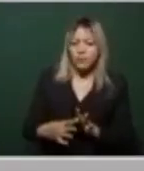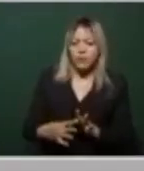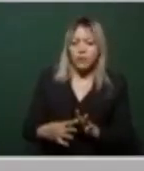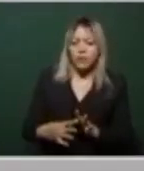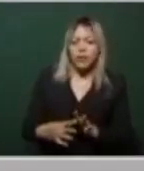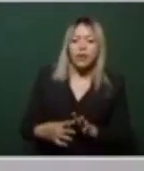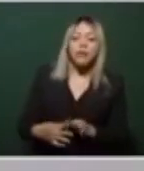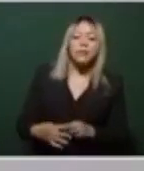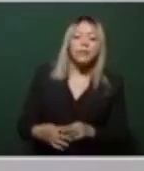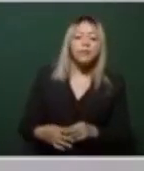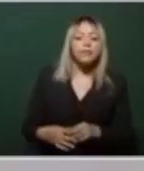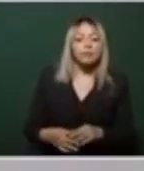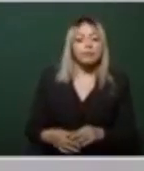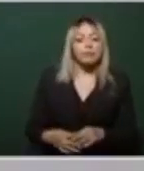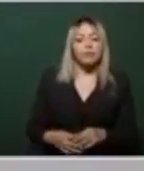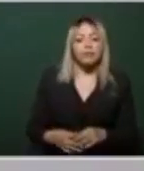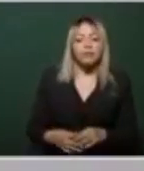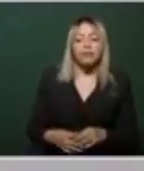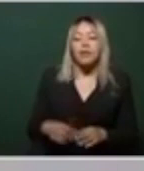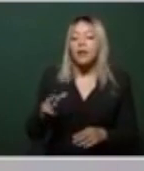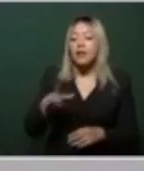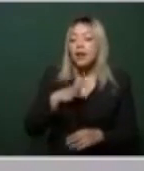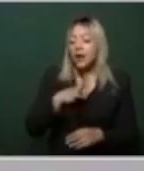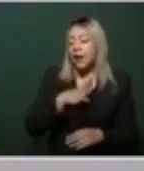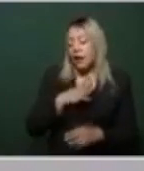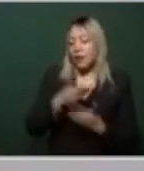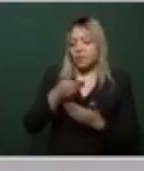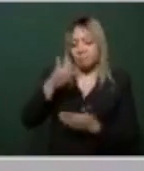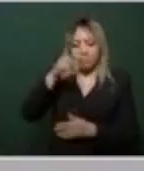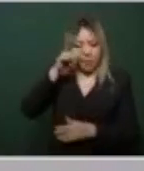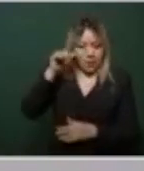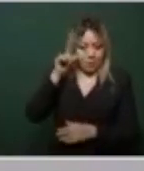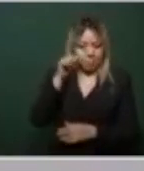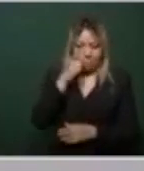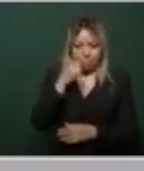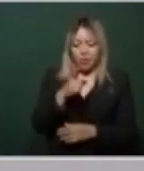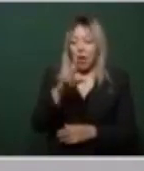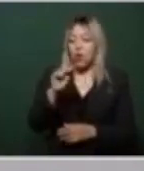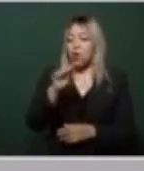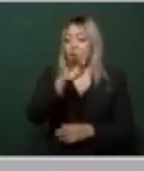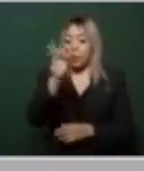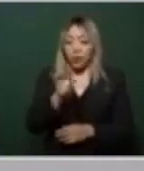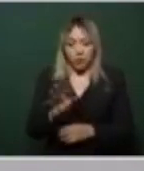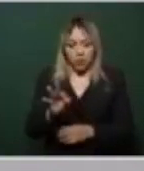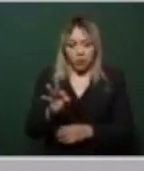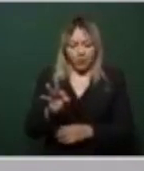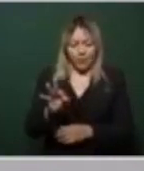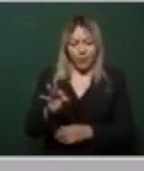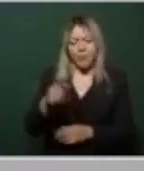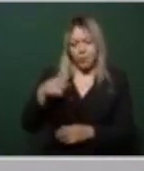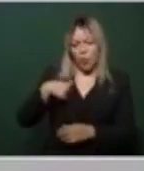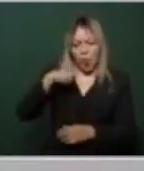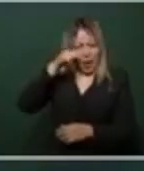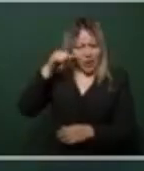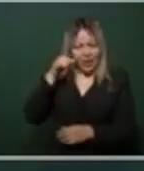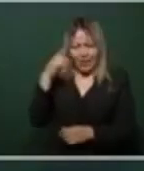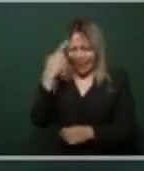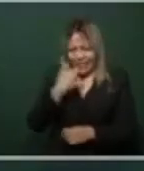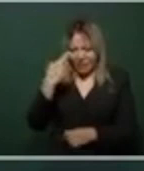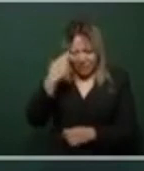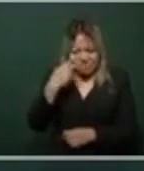Yo ayer les dije que llevábamos un avance del 80%. Ayer mismo lo revisé y ya